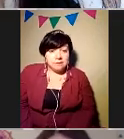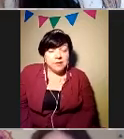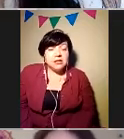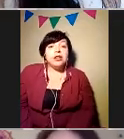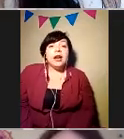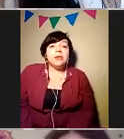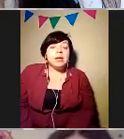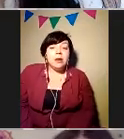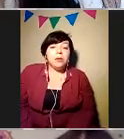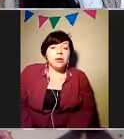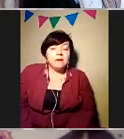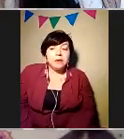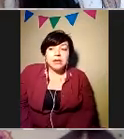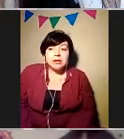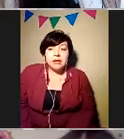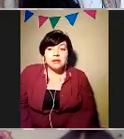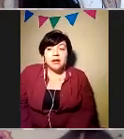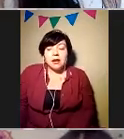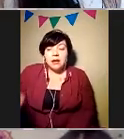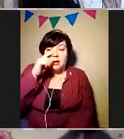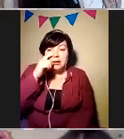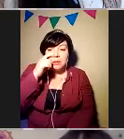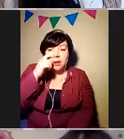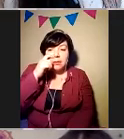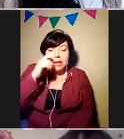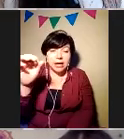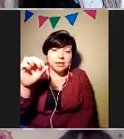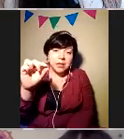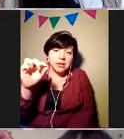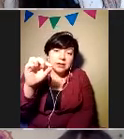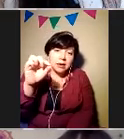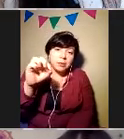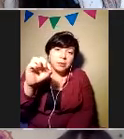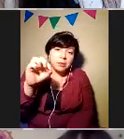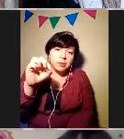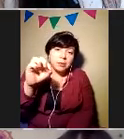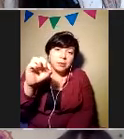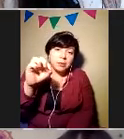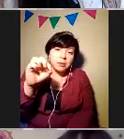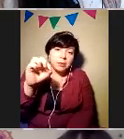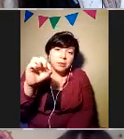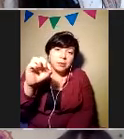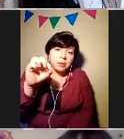De hecho, lo que han optado algunos influencers es también de explicitar.